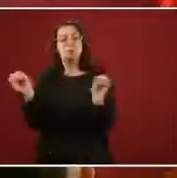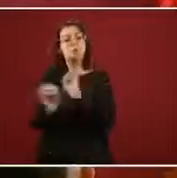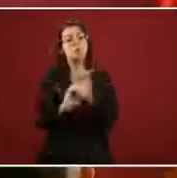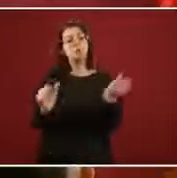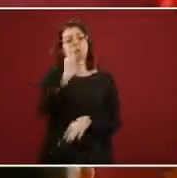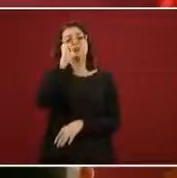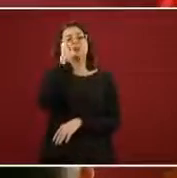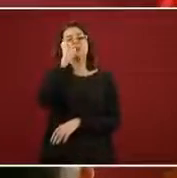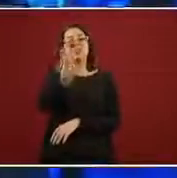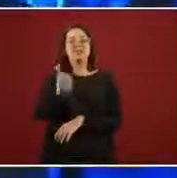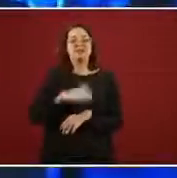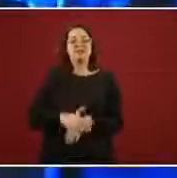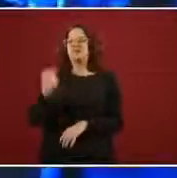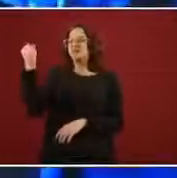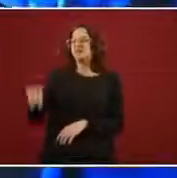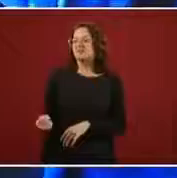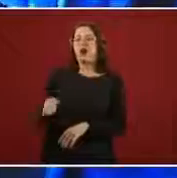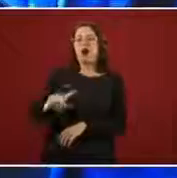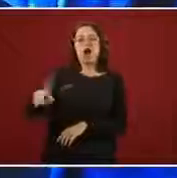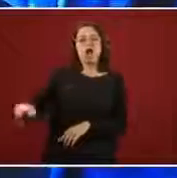¿Qué les iba a importar el sureste?